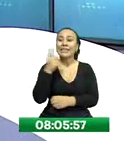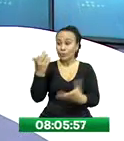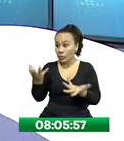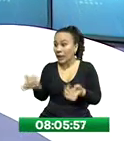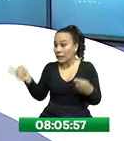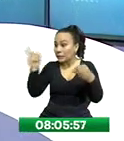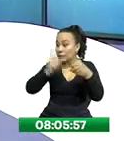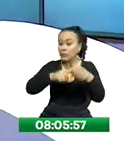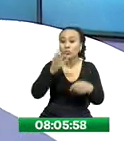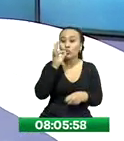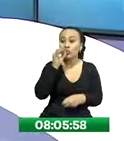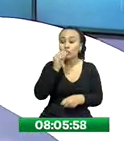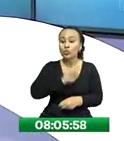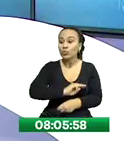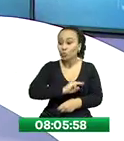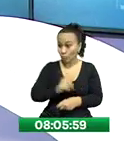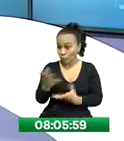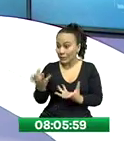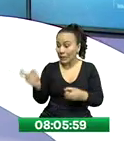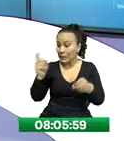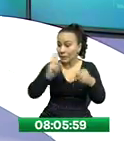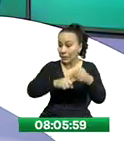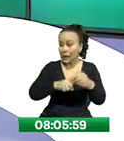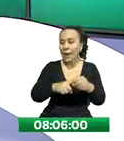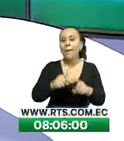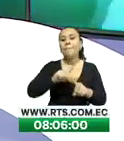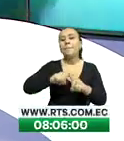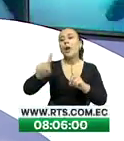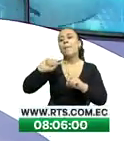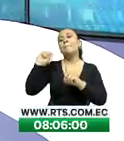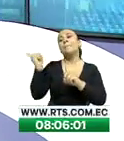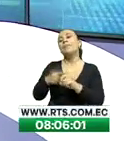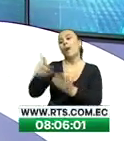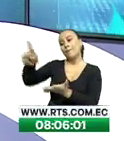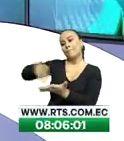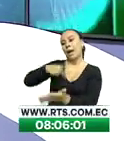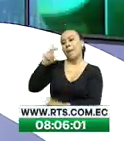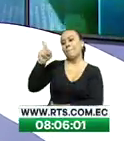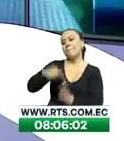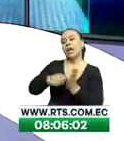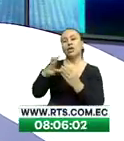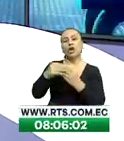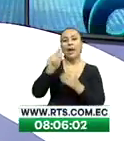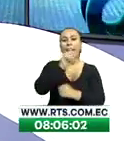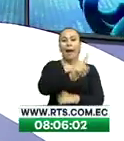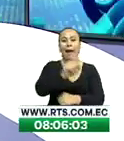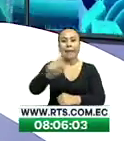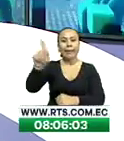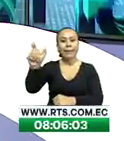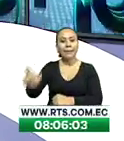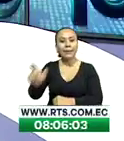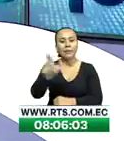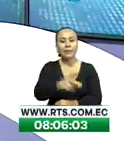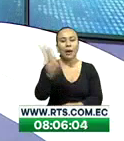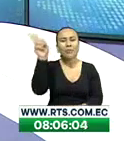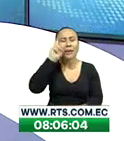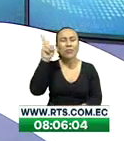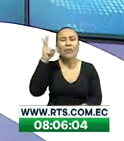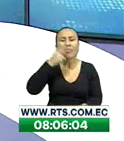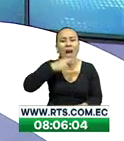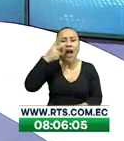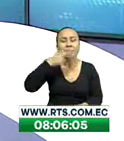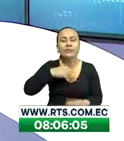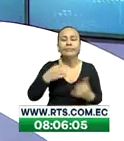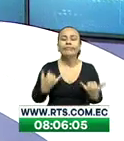un cupo en la ATM a cambio de $1,000 cada uno. A decir de los perjudicados,